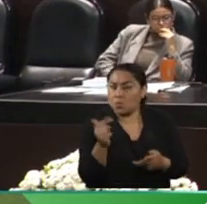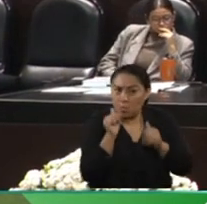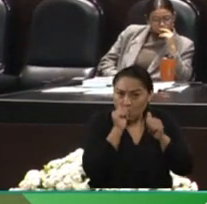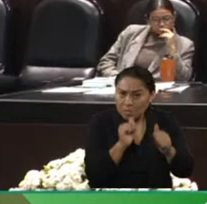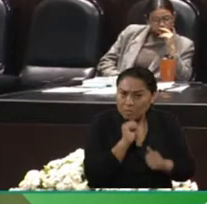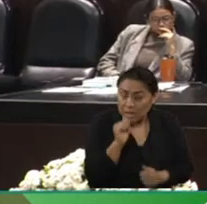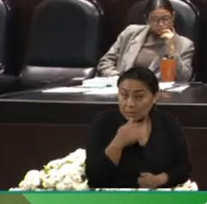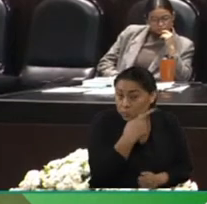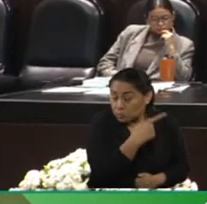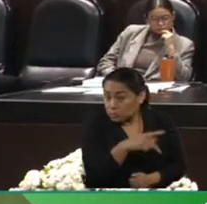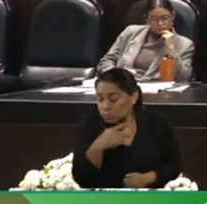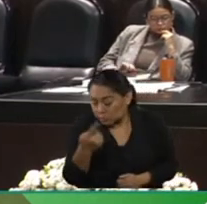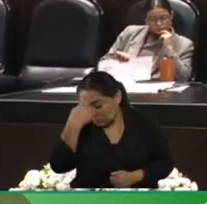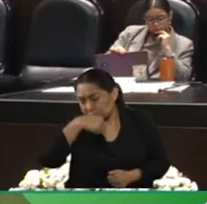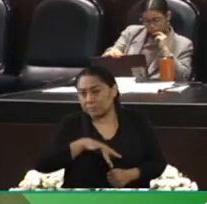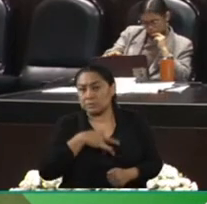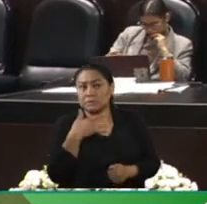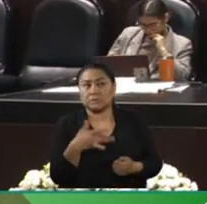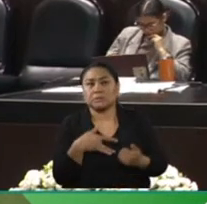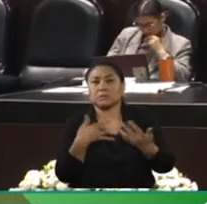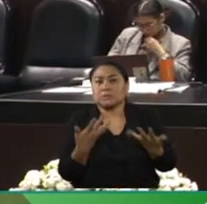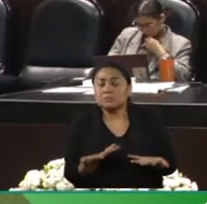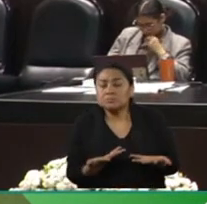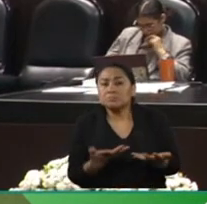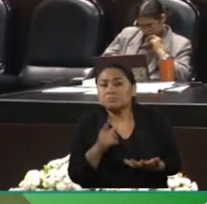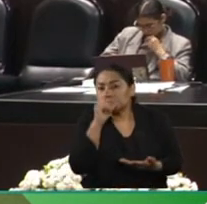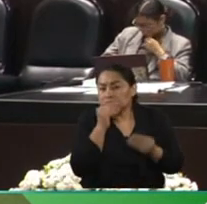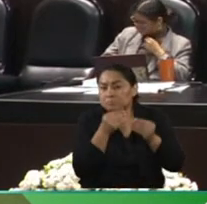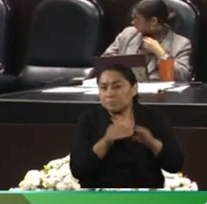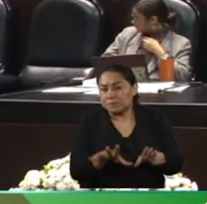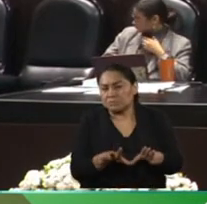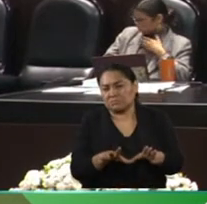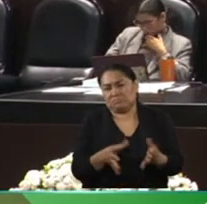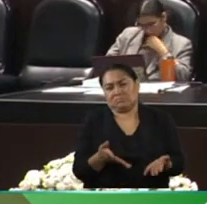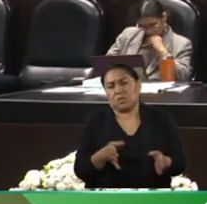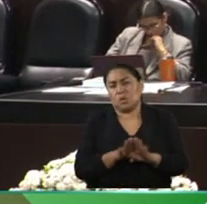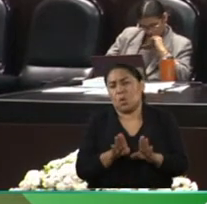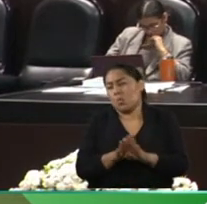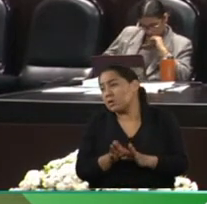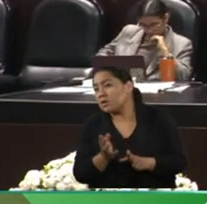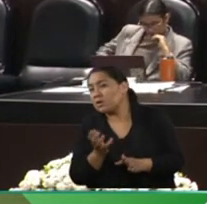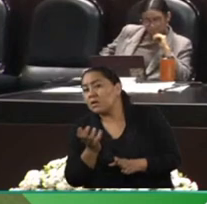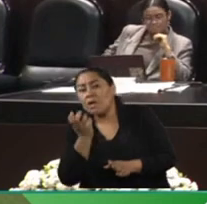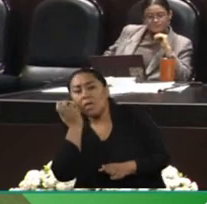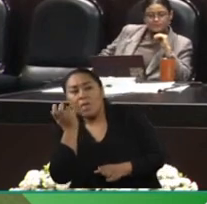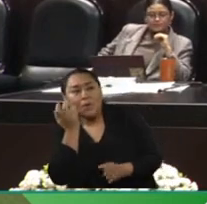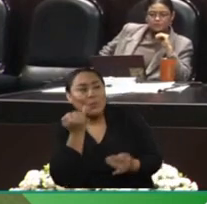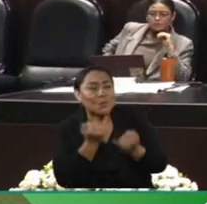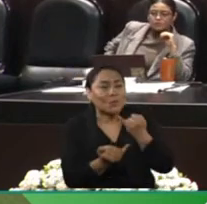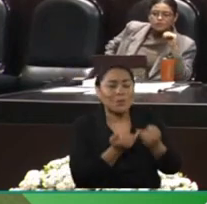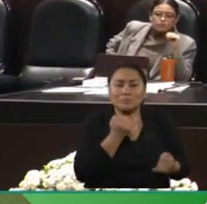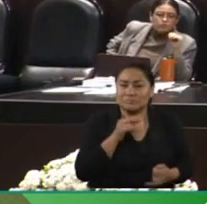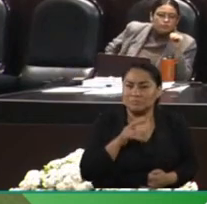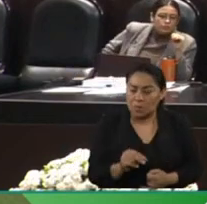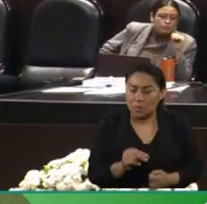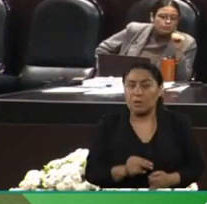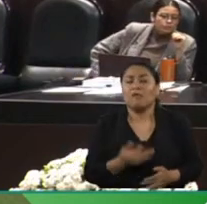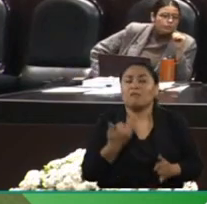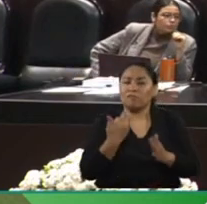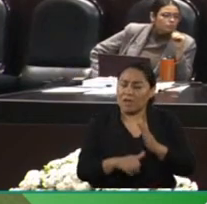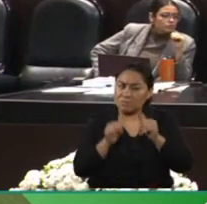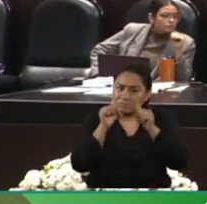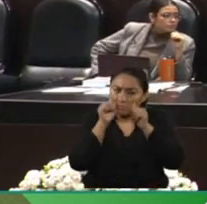su estabilidad y bienestar fueron aniquilados mediante un juego al azar mucho menos tomaron en cuenta todas las